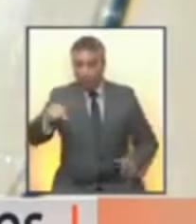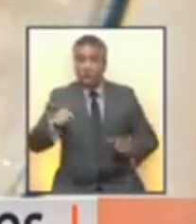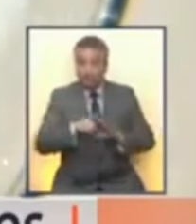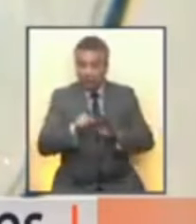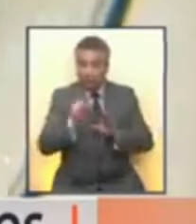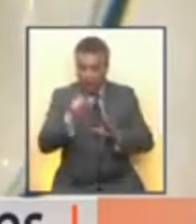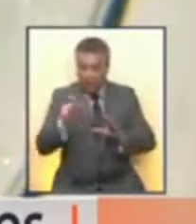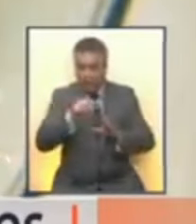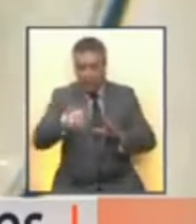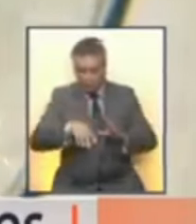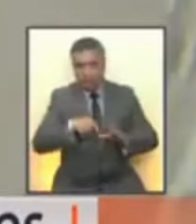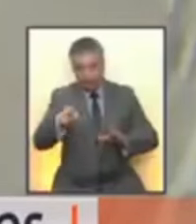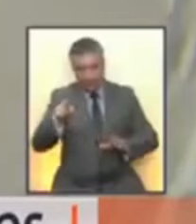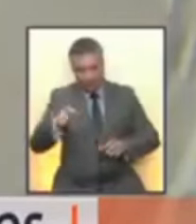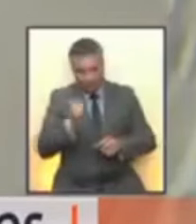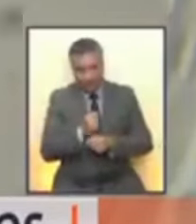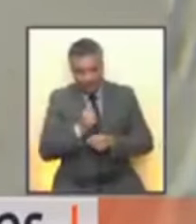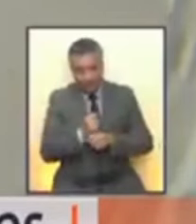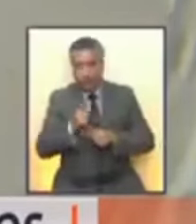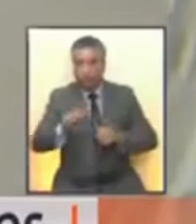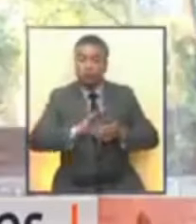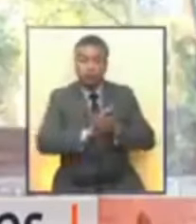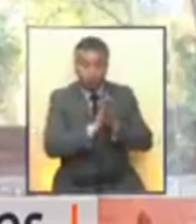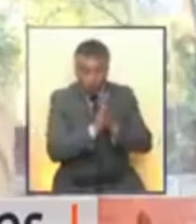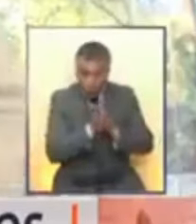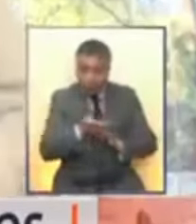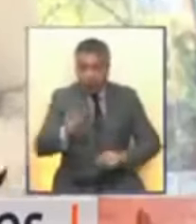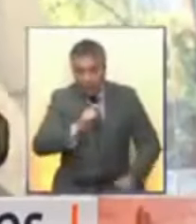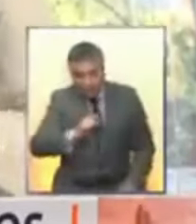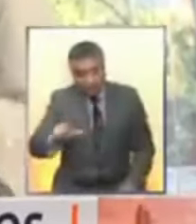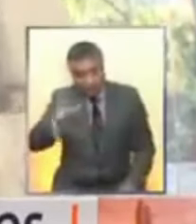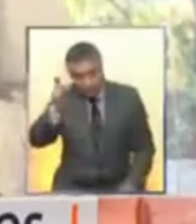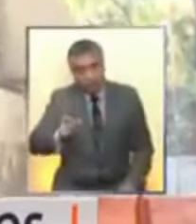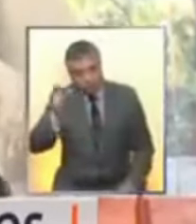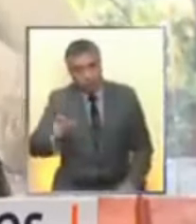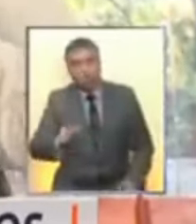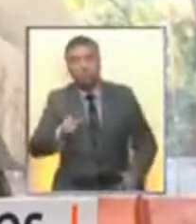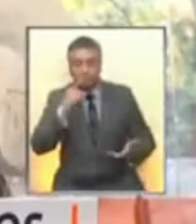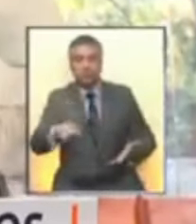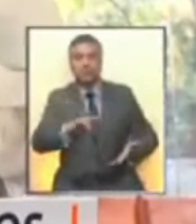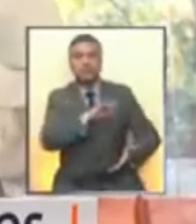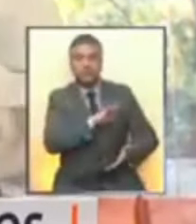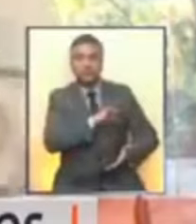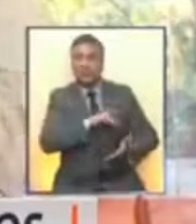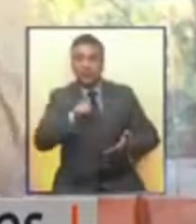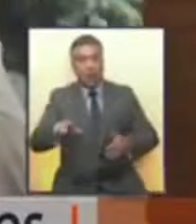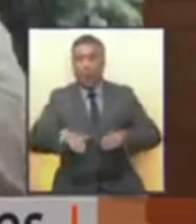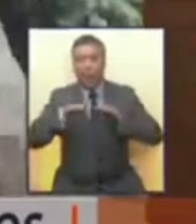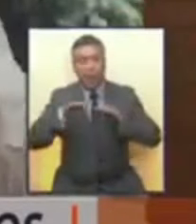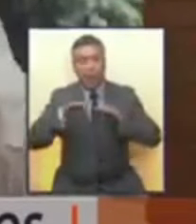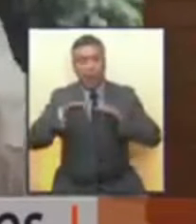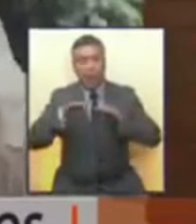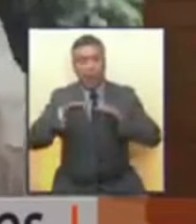gran apuesta. Claro que, como todos los emprendedores de su clase, se ha encontrado con que en Chile el apoyo es escaso.